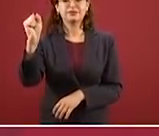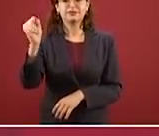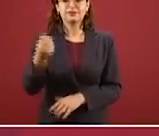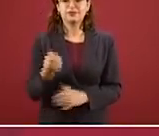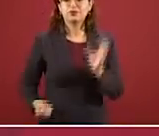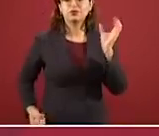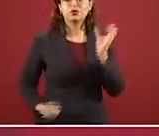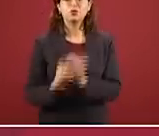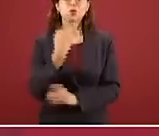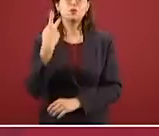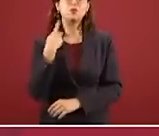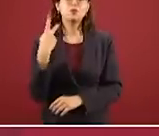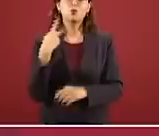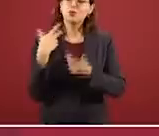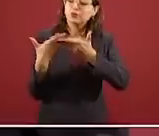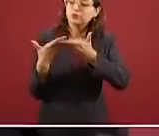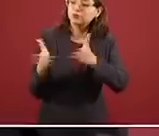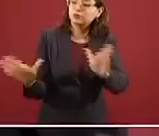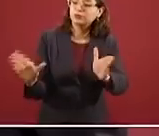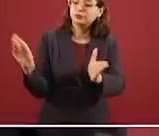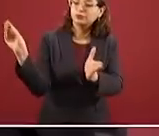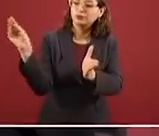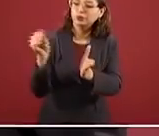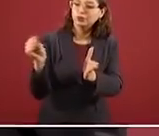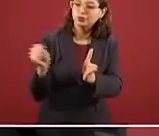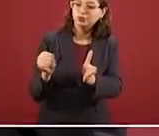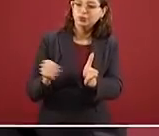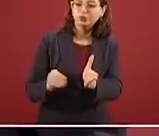nuevas políticas públicas,